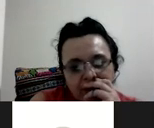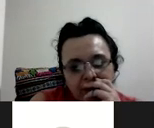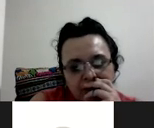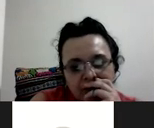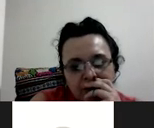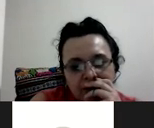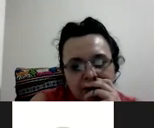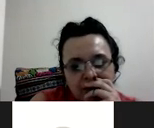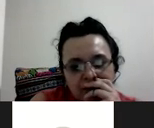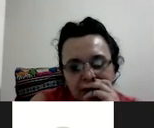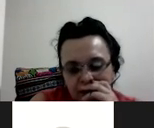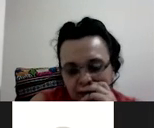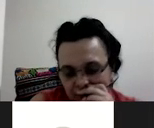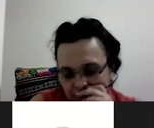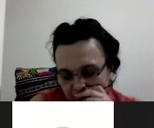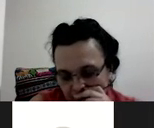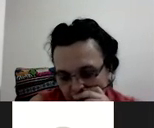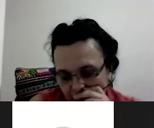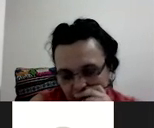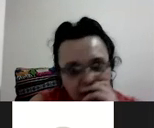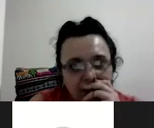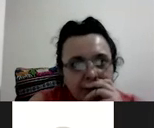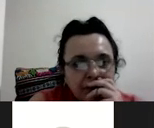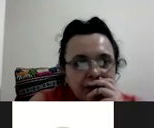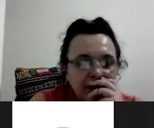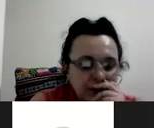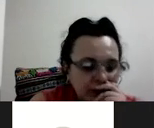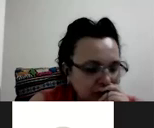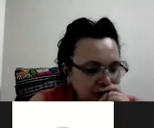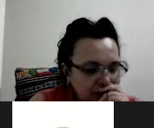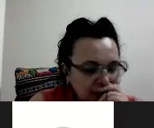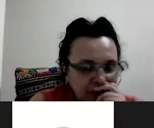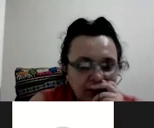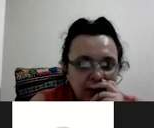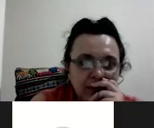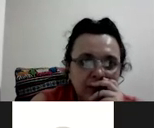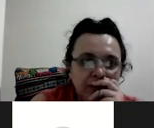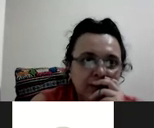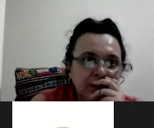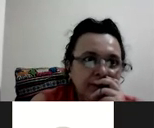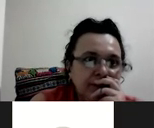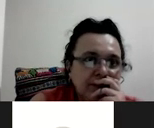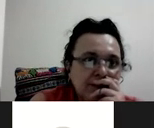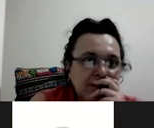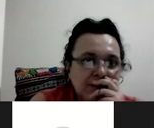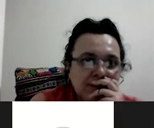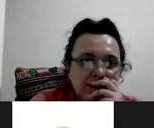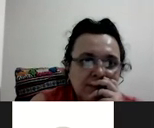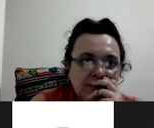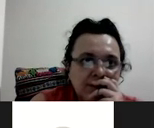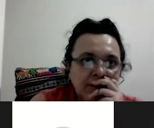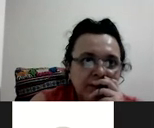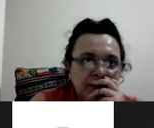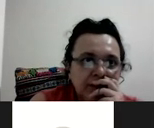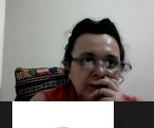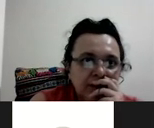¿Y por qué no se comunicó con la gente administrativa? Yo no la puedo agregar, yo no soy administradora del grupo. No, yo puedo acceder